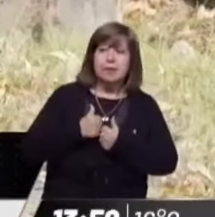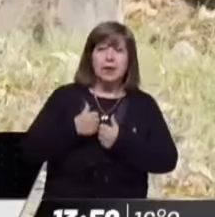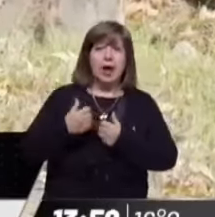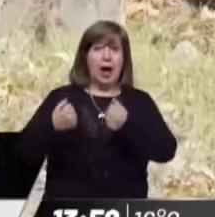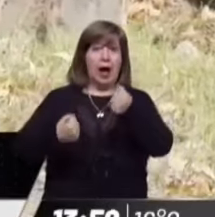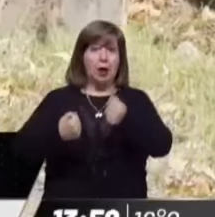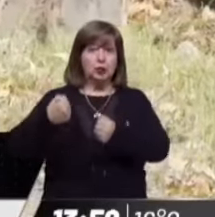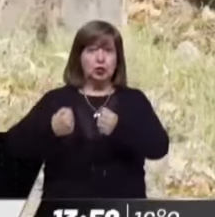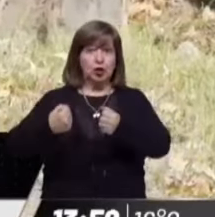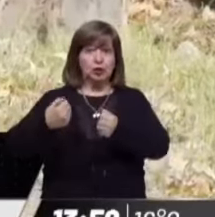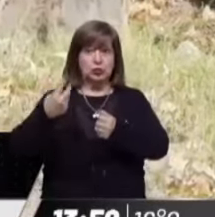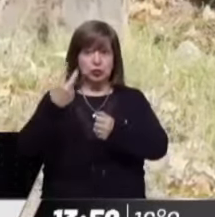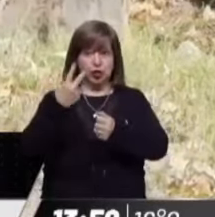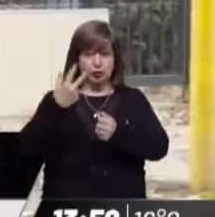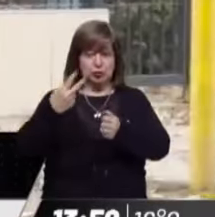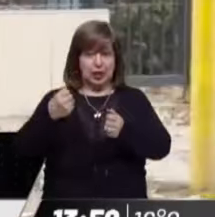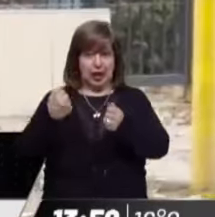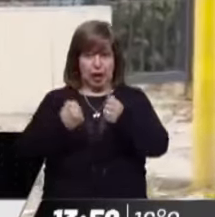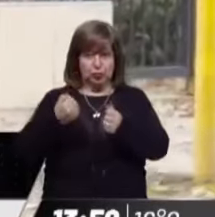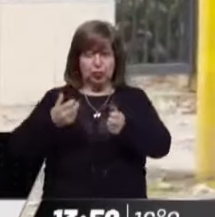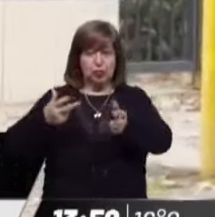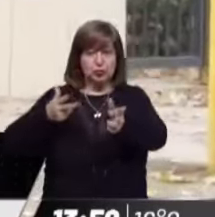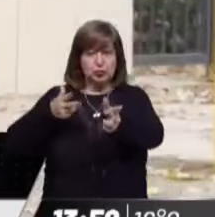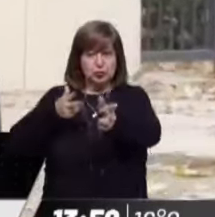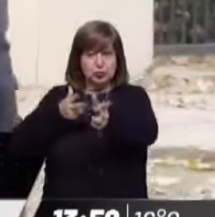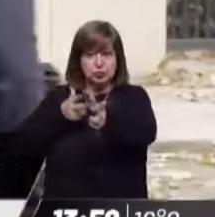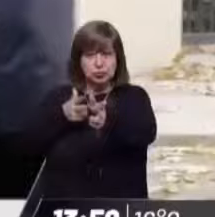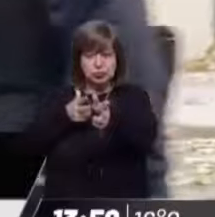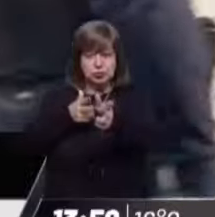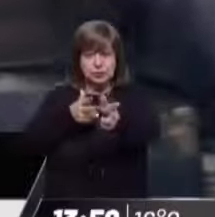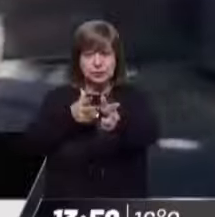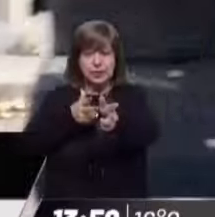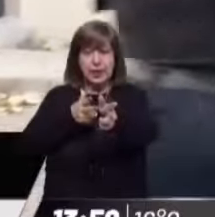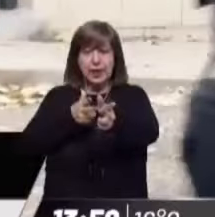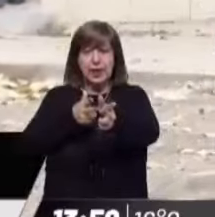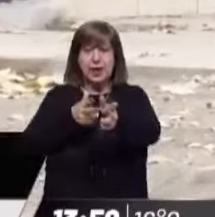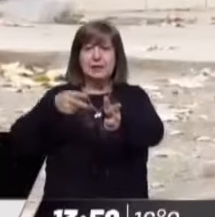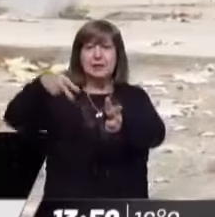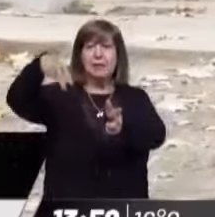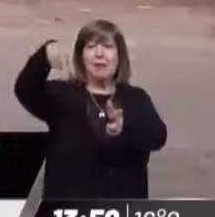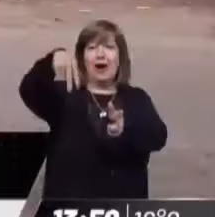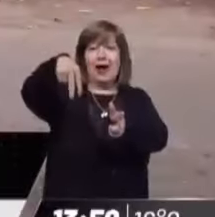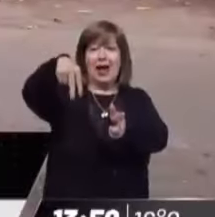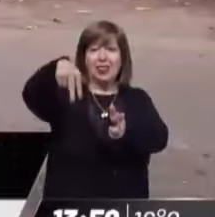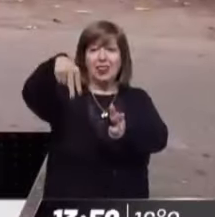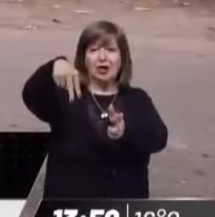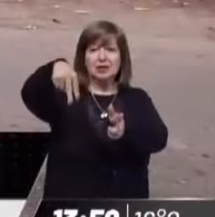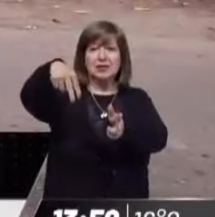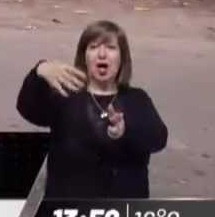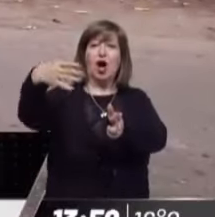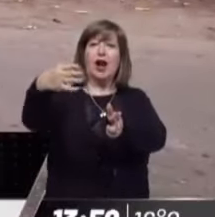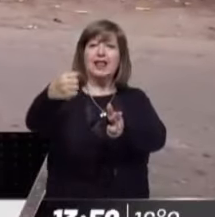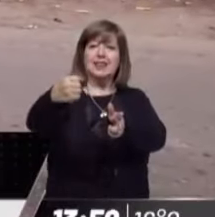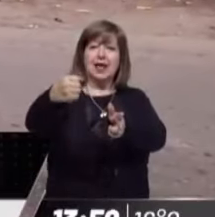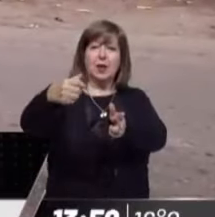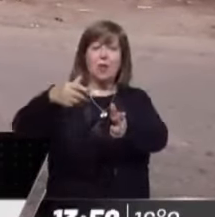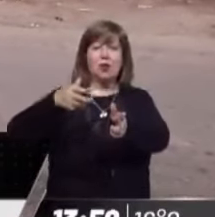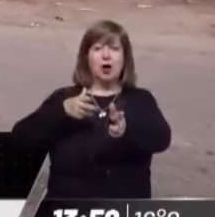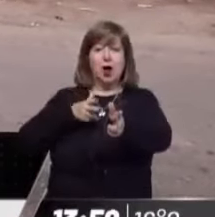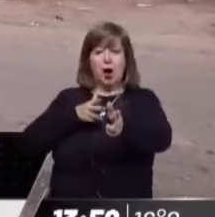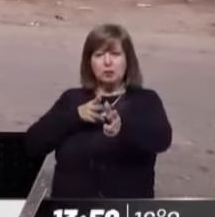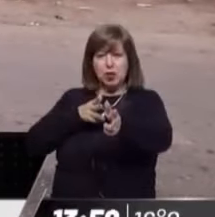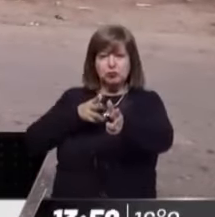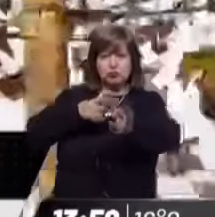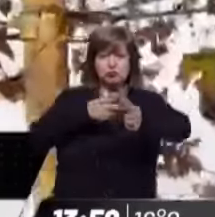conductor el auto termina siendo una maniobra brusca y los enviste a ambos que estaban como decíamos en la parada del colectivo